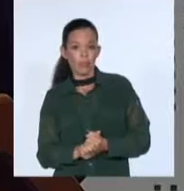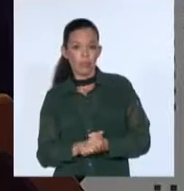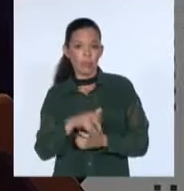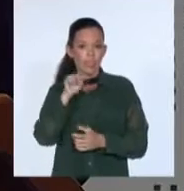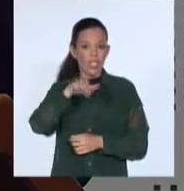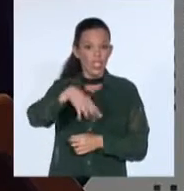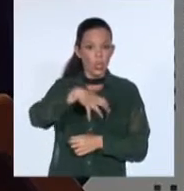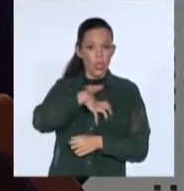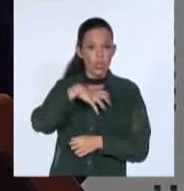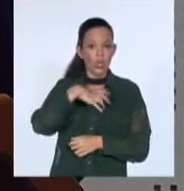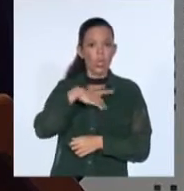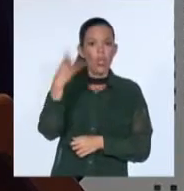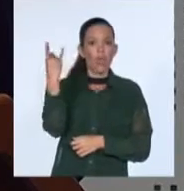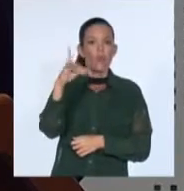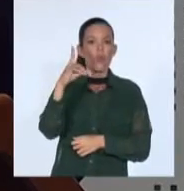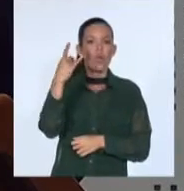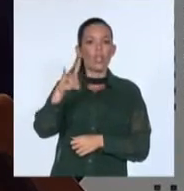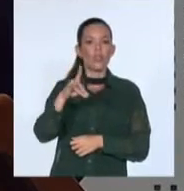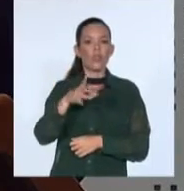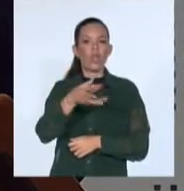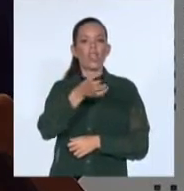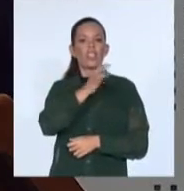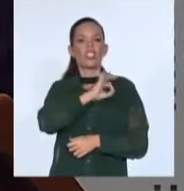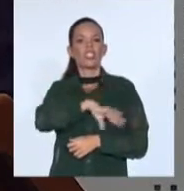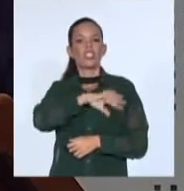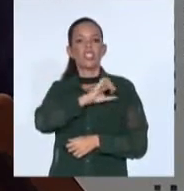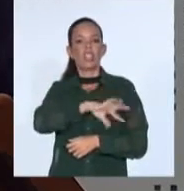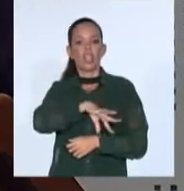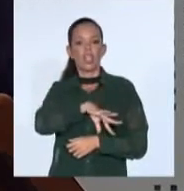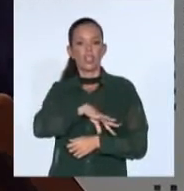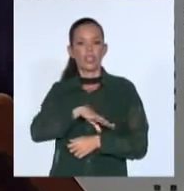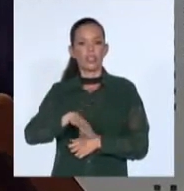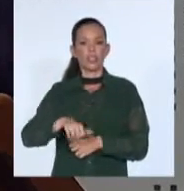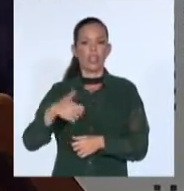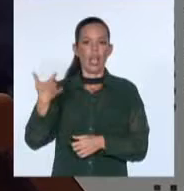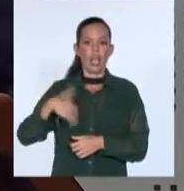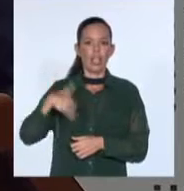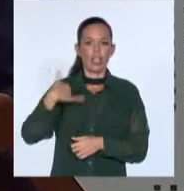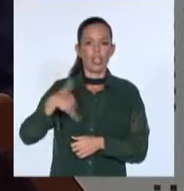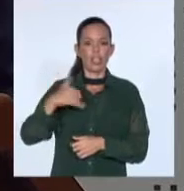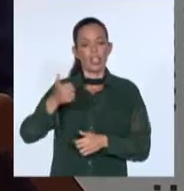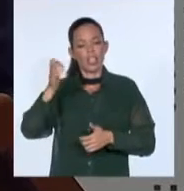en Bolivia, en Chile y en Argentina. Tenemos una enorme oportunidad